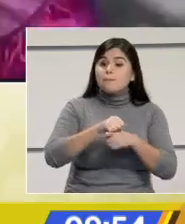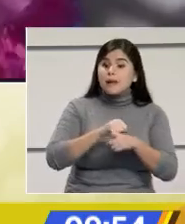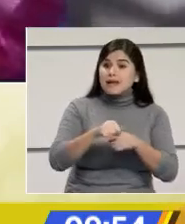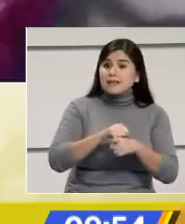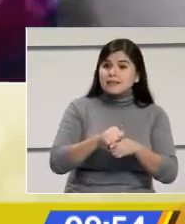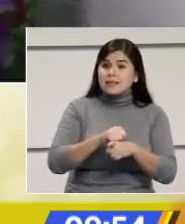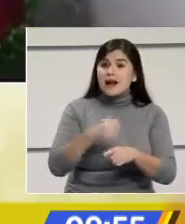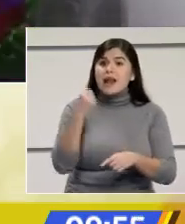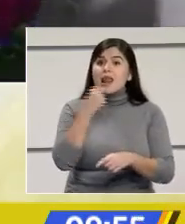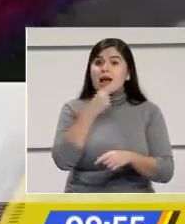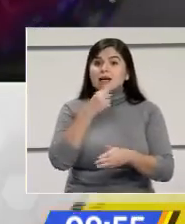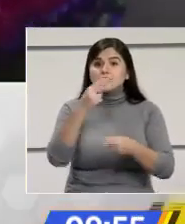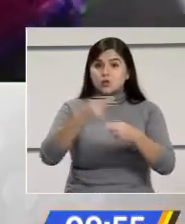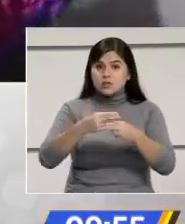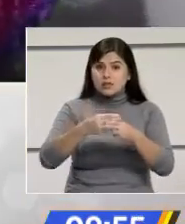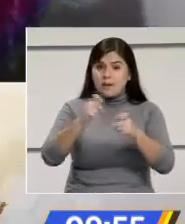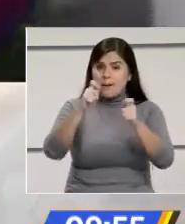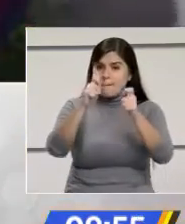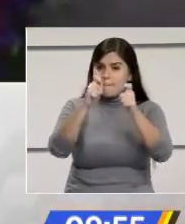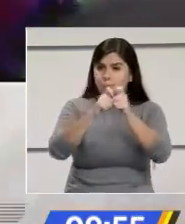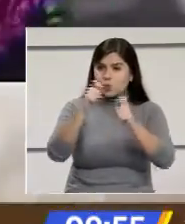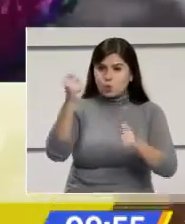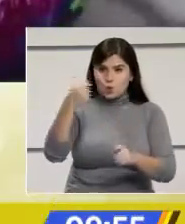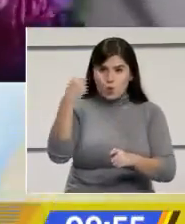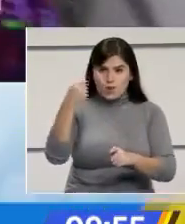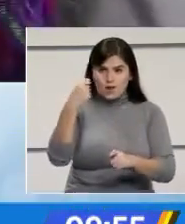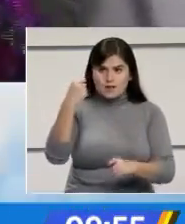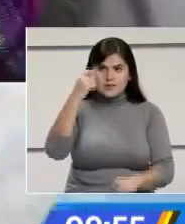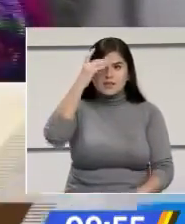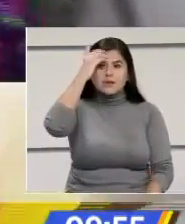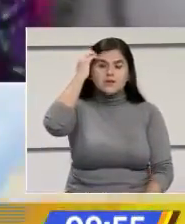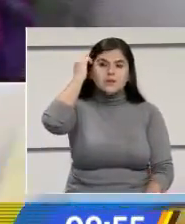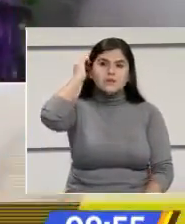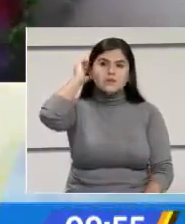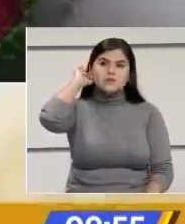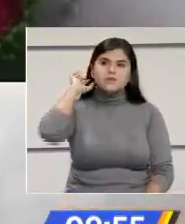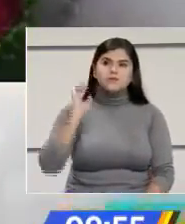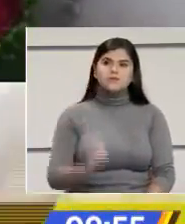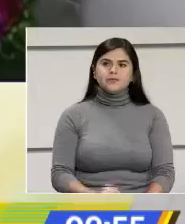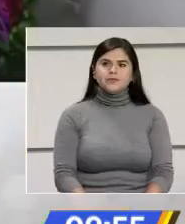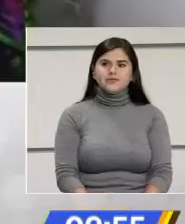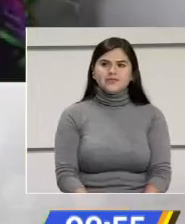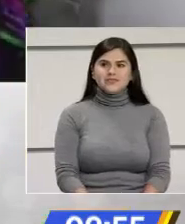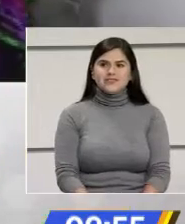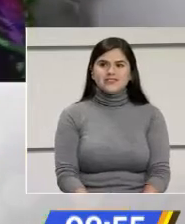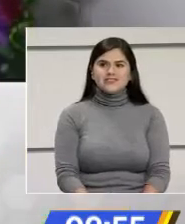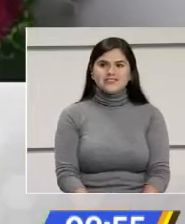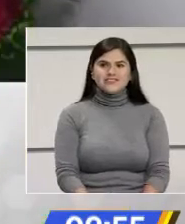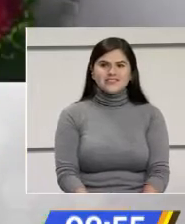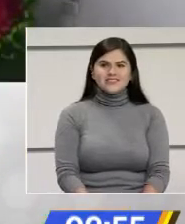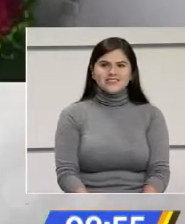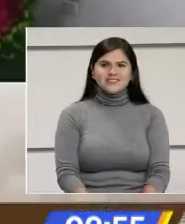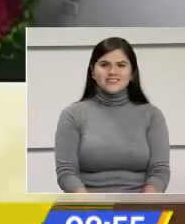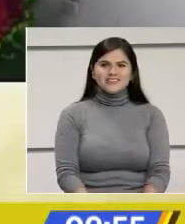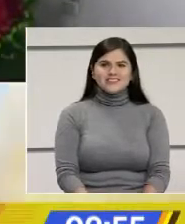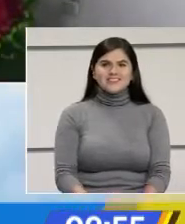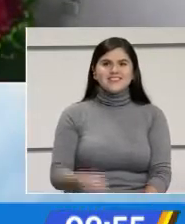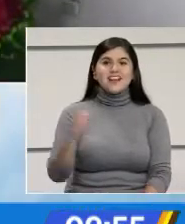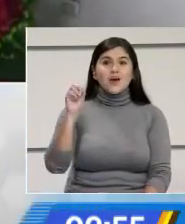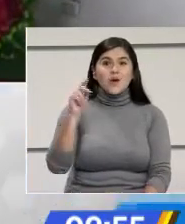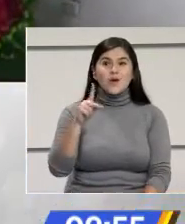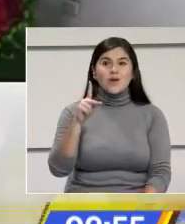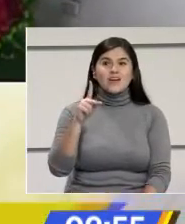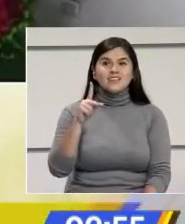Entonces, vamos a volver a practicar el punto una Delmis, vez, porque luego terminamos. Delmis, la vuelta, ¿me escuchas? Para allá la vuelta. Sí, es que me están poniendo el micrófono.